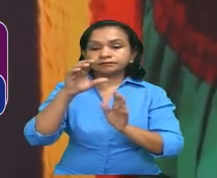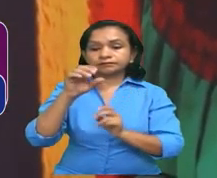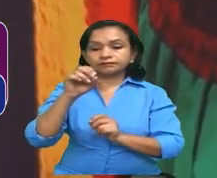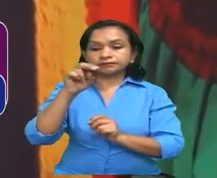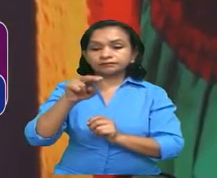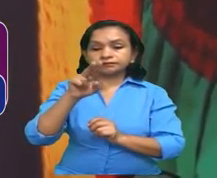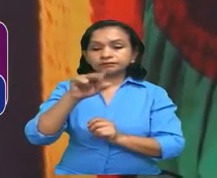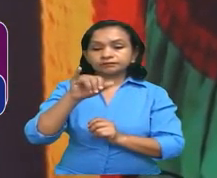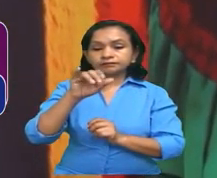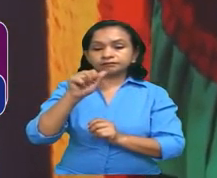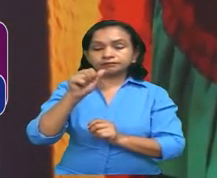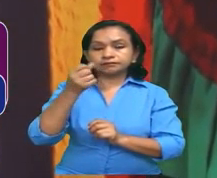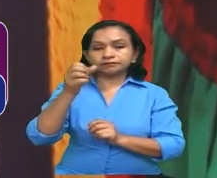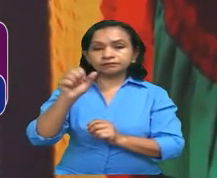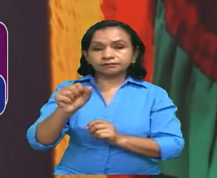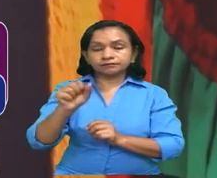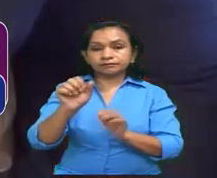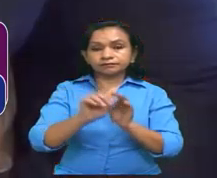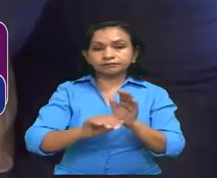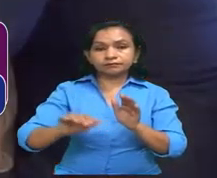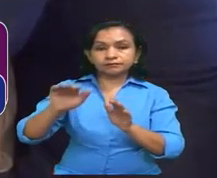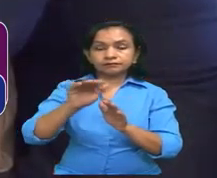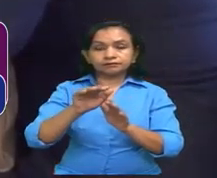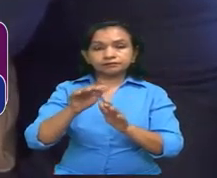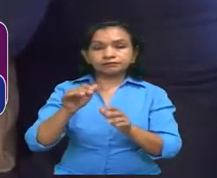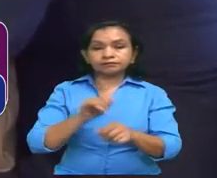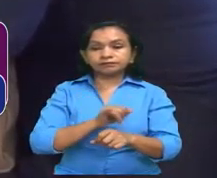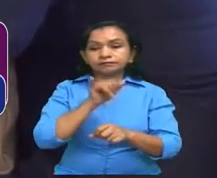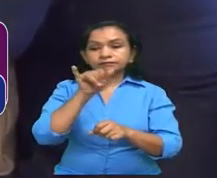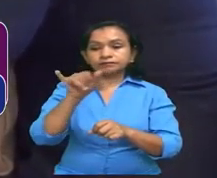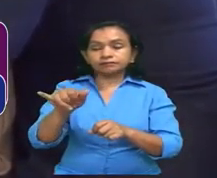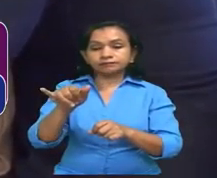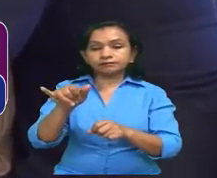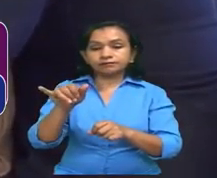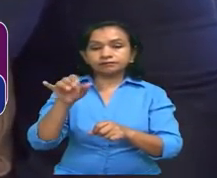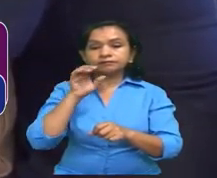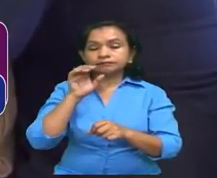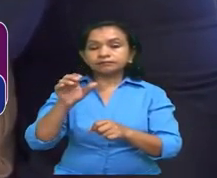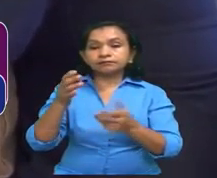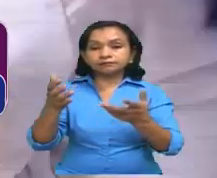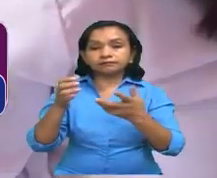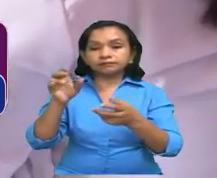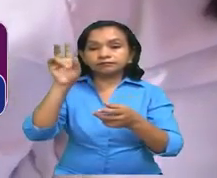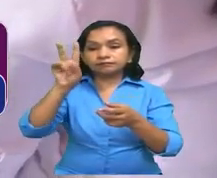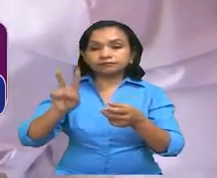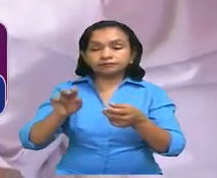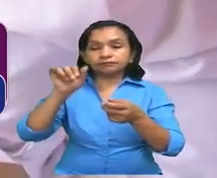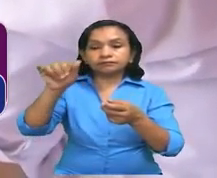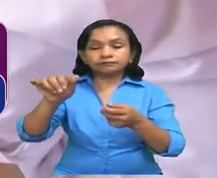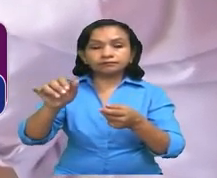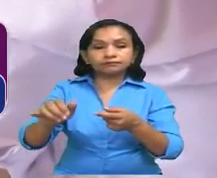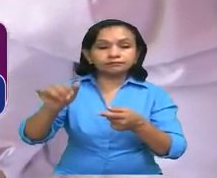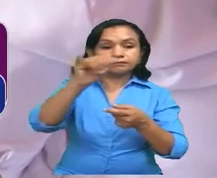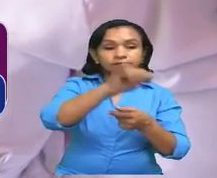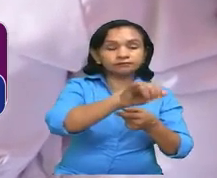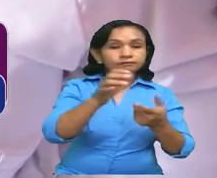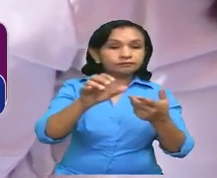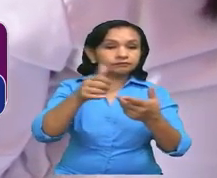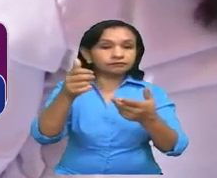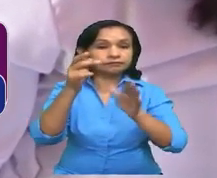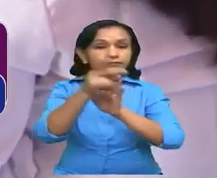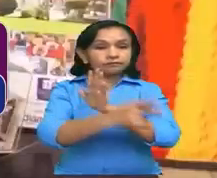una amplia repercusión de la feria a nivel internacional. Ah, ok. Y esto qué interesante, porque por ejemplo,